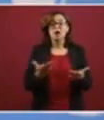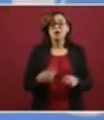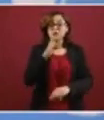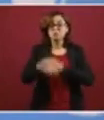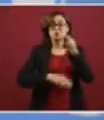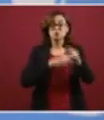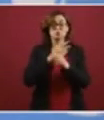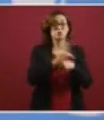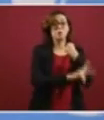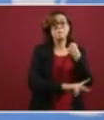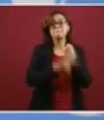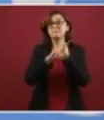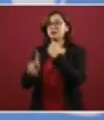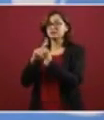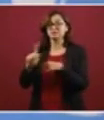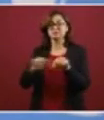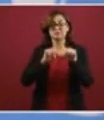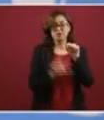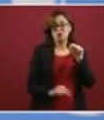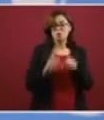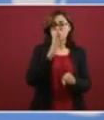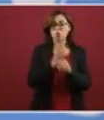de multimillonarios